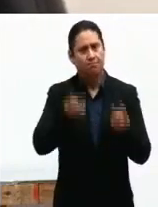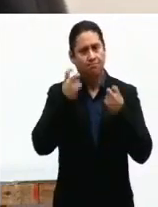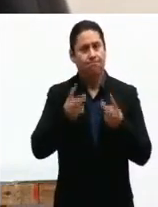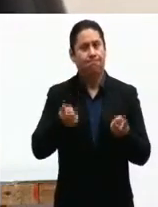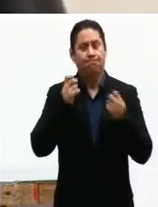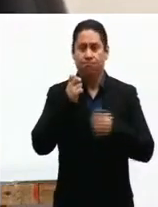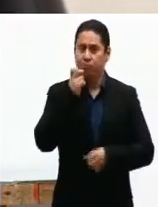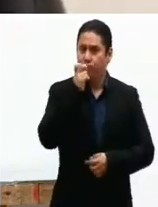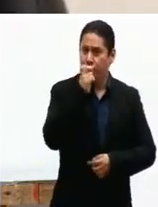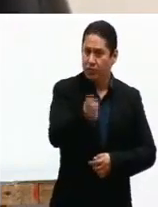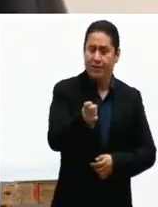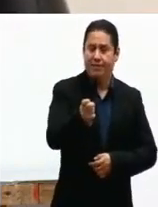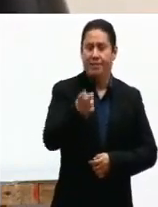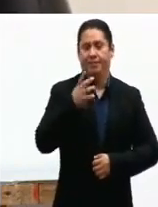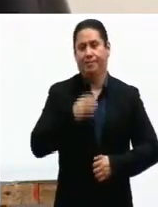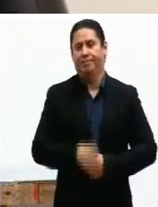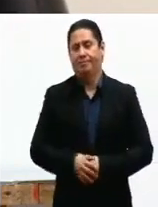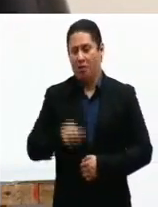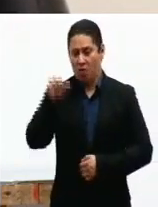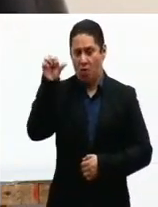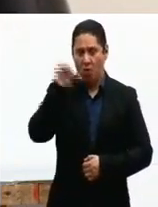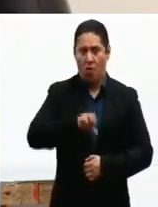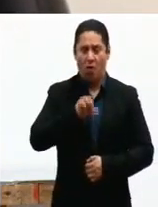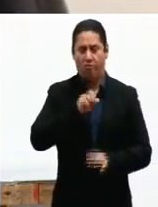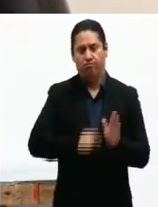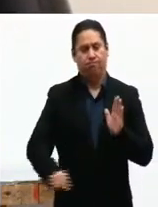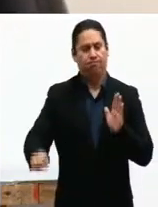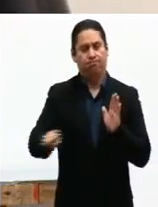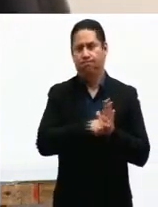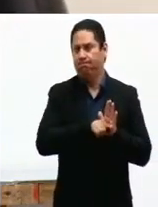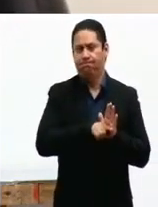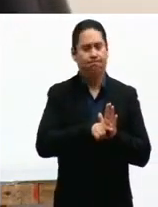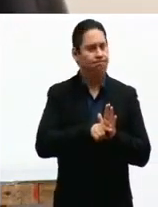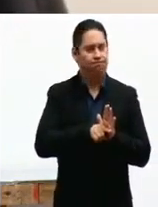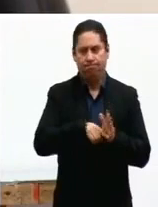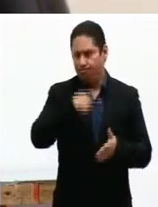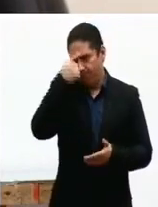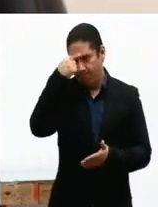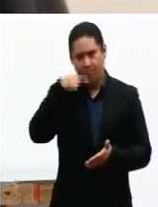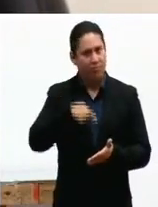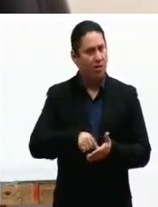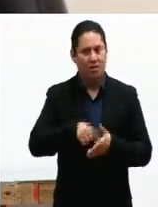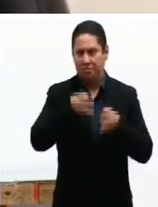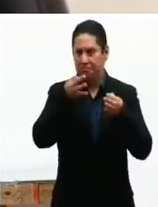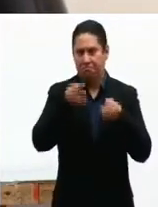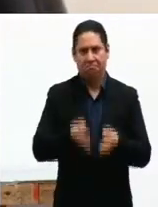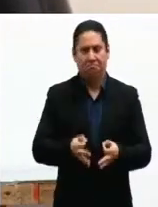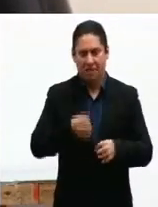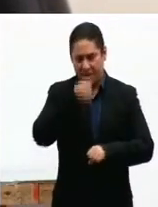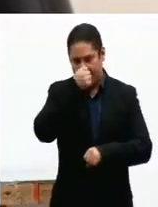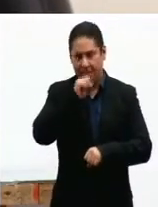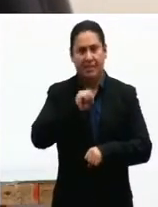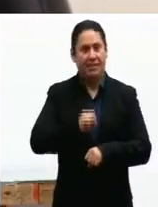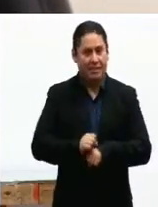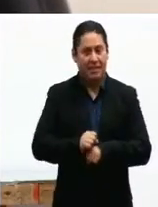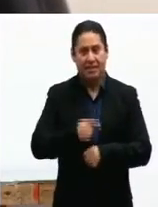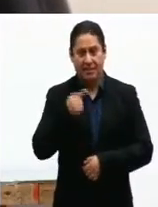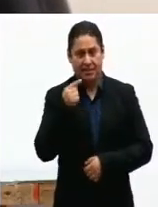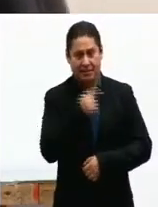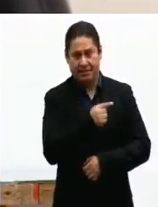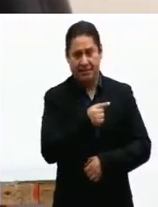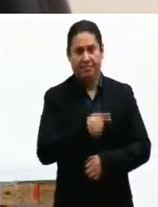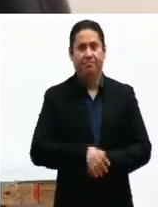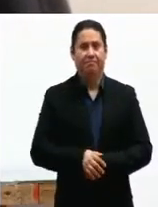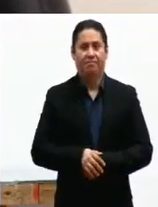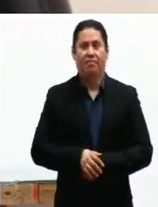eso, compañeros y compañeras, que el día de hoy estoy votando en contra, porque no creo que sea lo correcto que la secretaria de Seguridad Pública